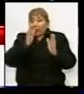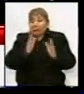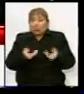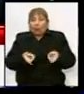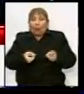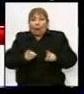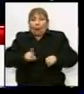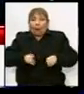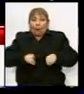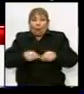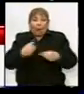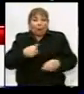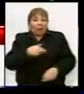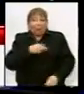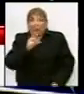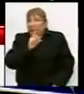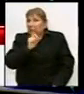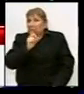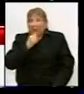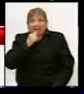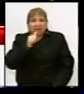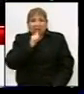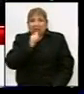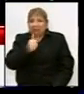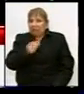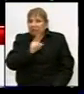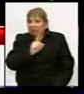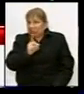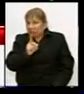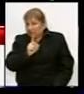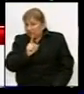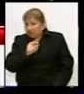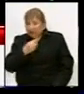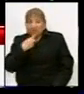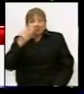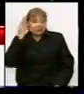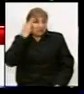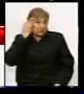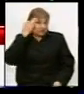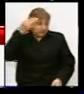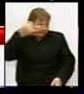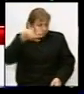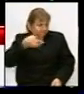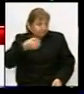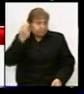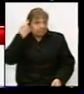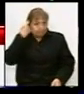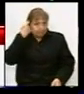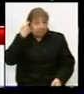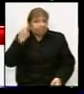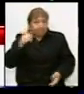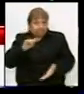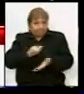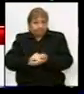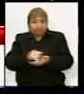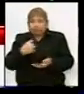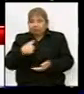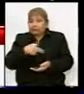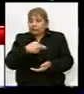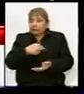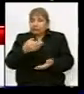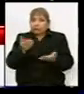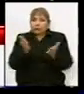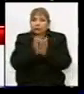también nosotros sabemos muy bien que son es así cuando nosotros sabemos muy bien que la población quiere inversión en